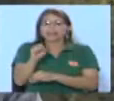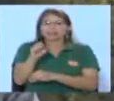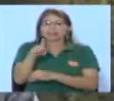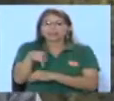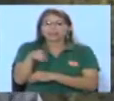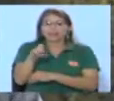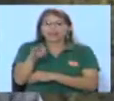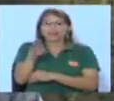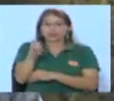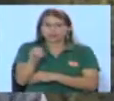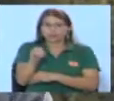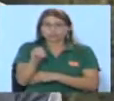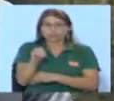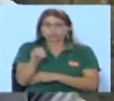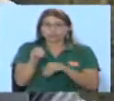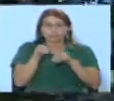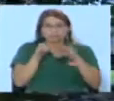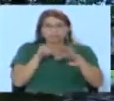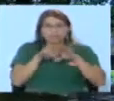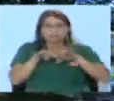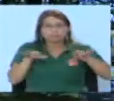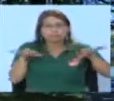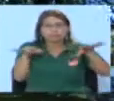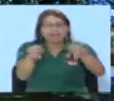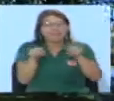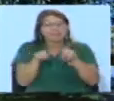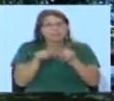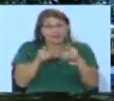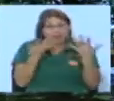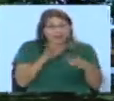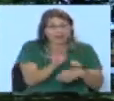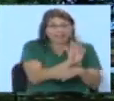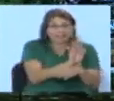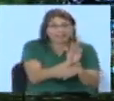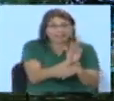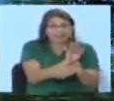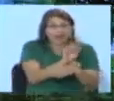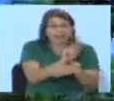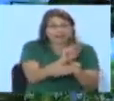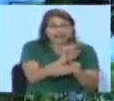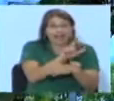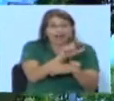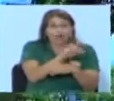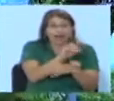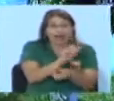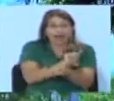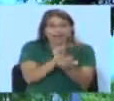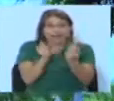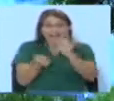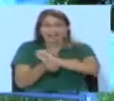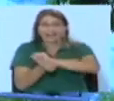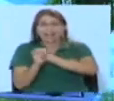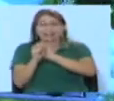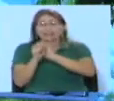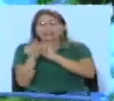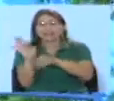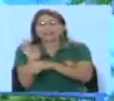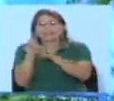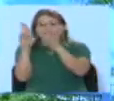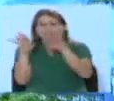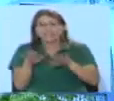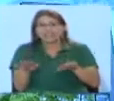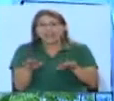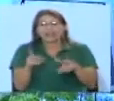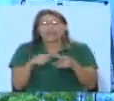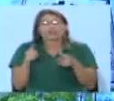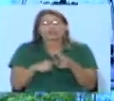por ejemplo al cambiar el modelo de televisión análoga a televisión digital vamos a tener un dividendo digital, vamos a liberar un